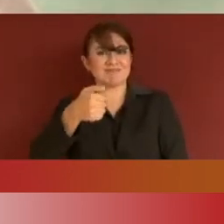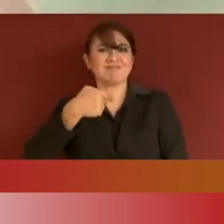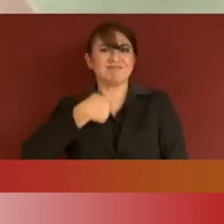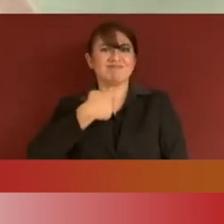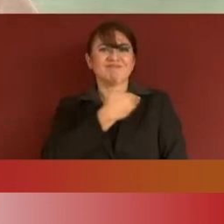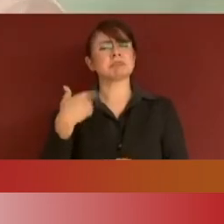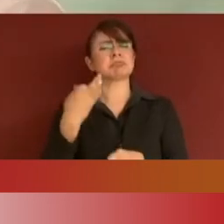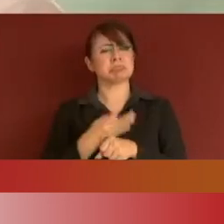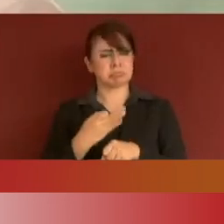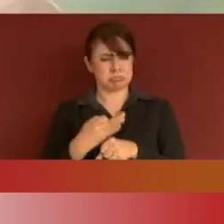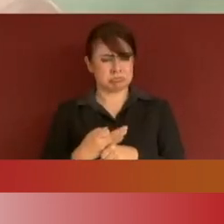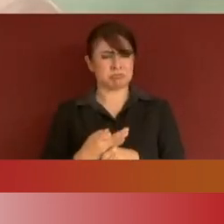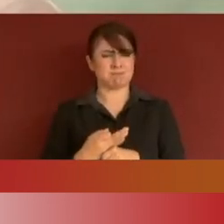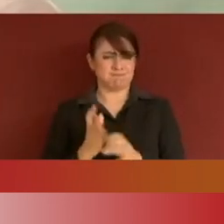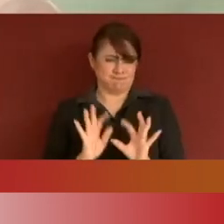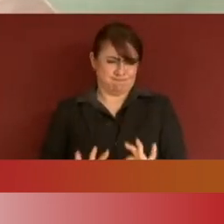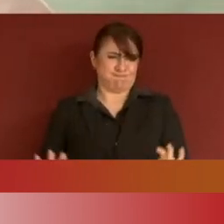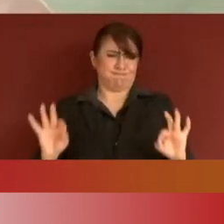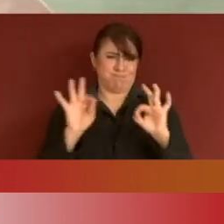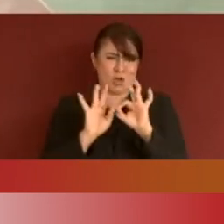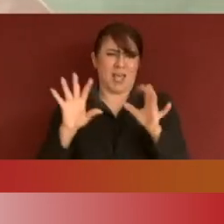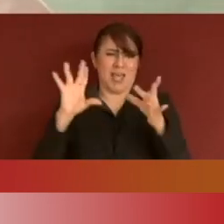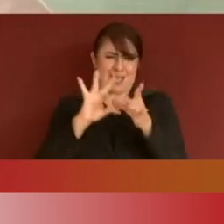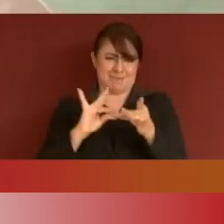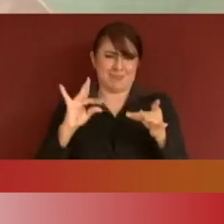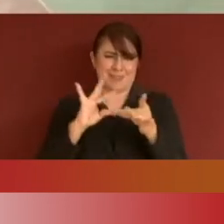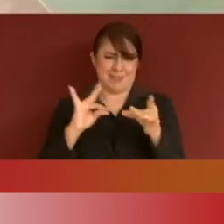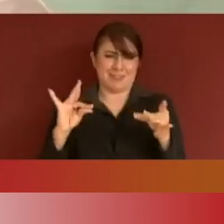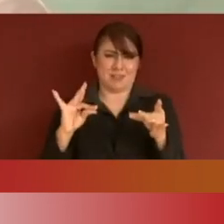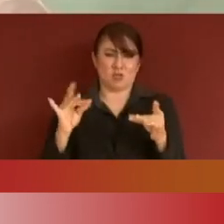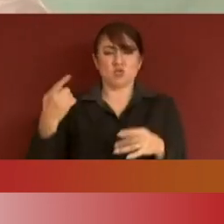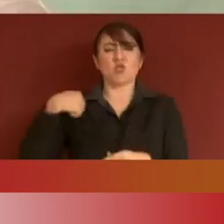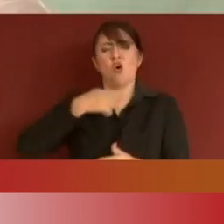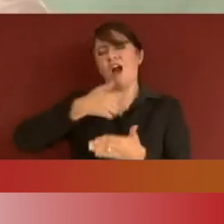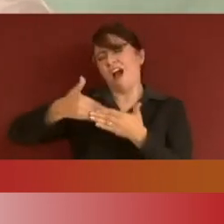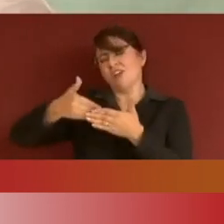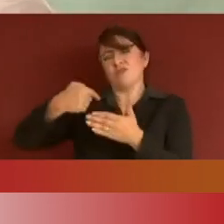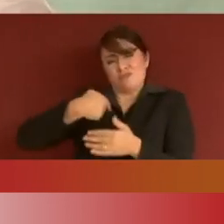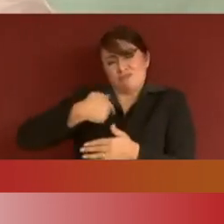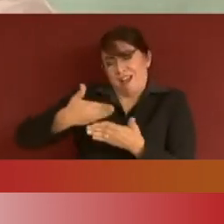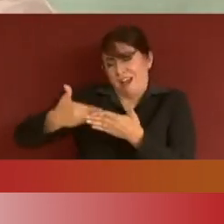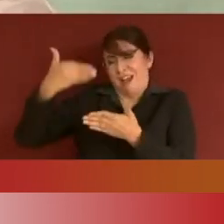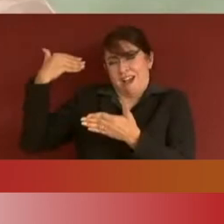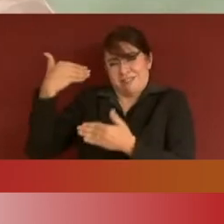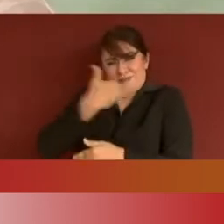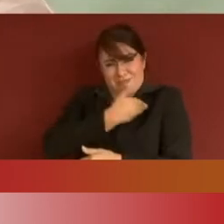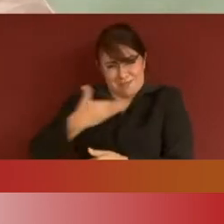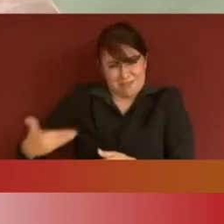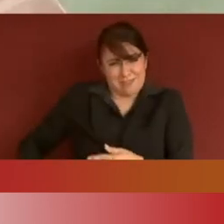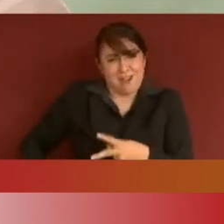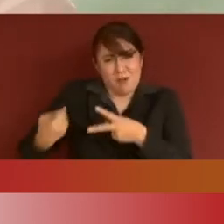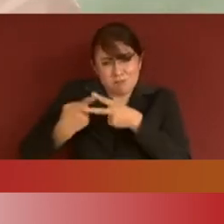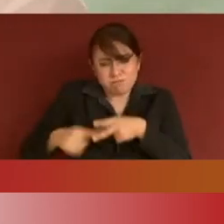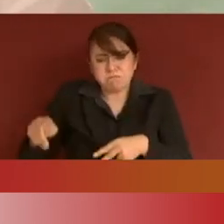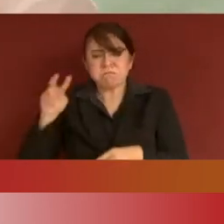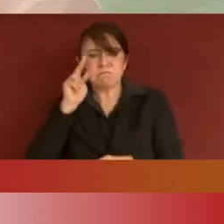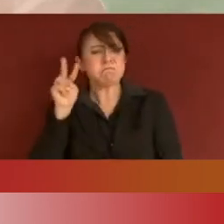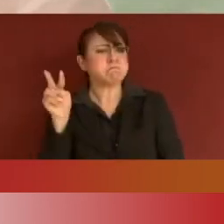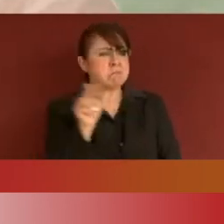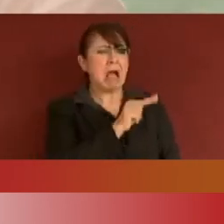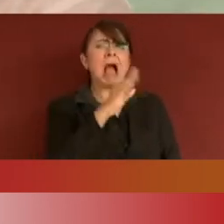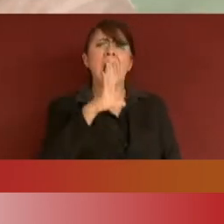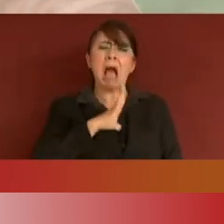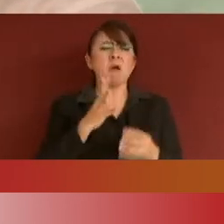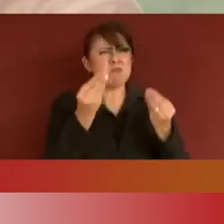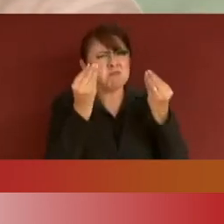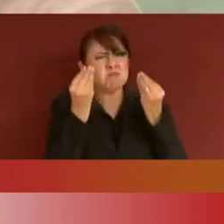presidencia. Cuando llegamos a la presidencia, encontramos muchas obras en